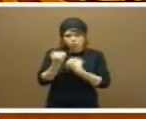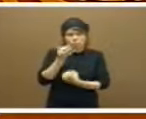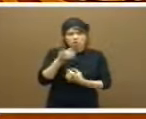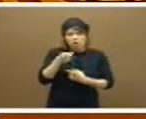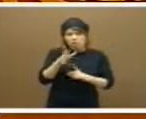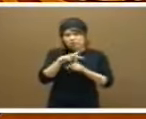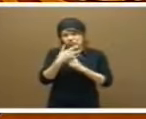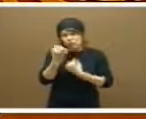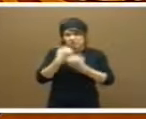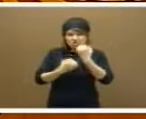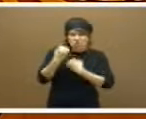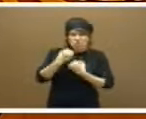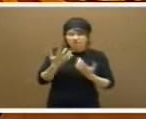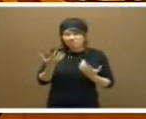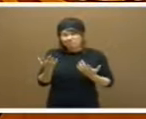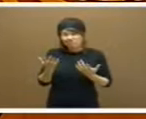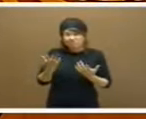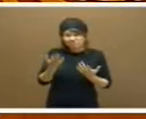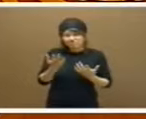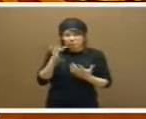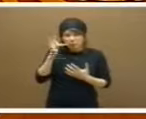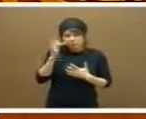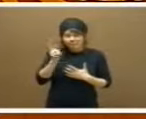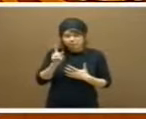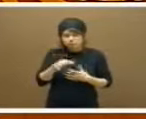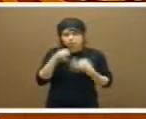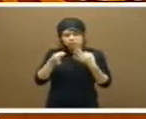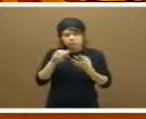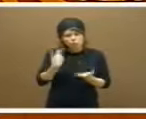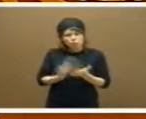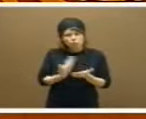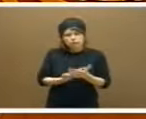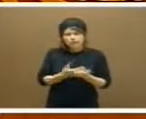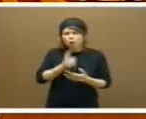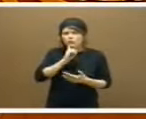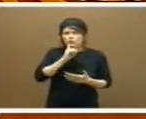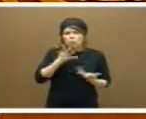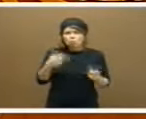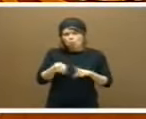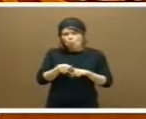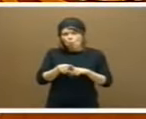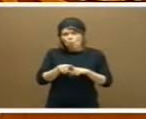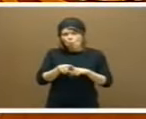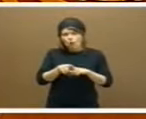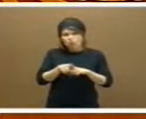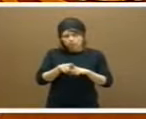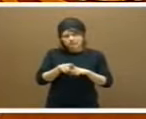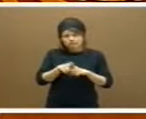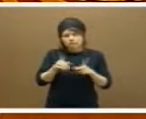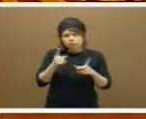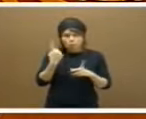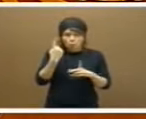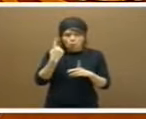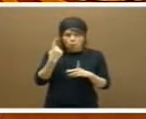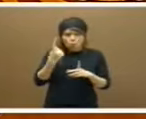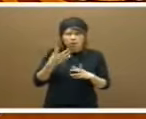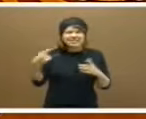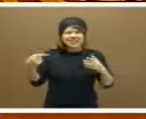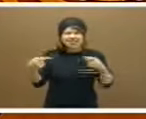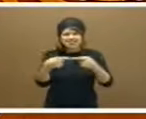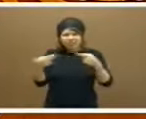donde las situaciones económicas no han sido todos los favorables que deberían y siempre se han justificado en una misma intencionalidad, reducir el